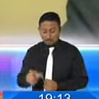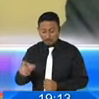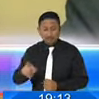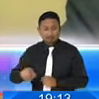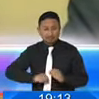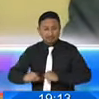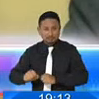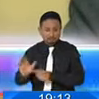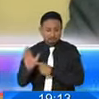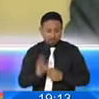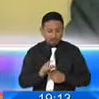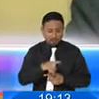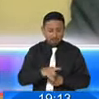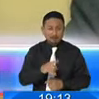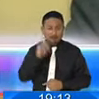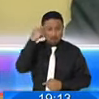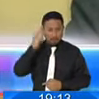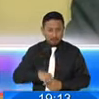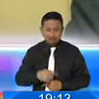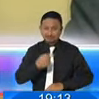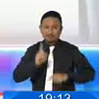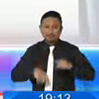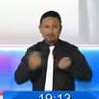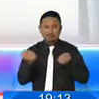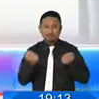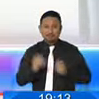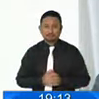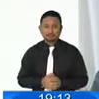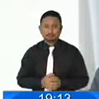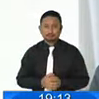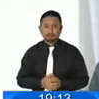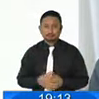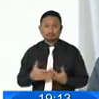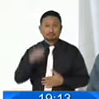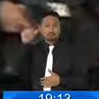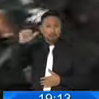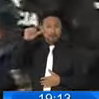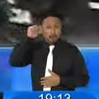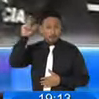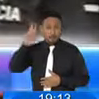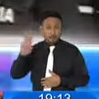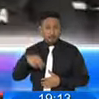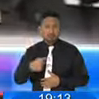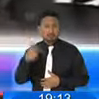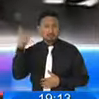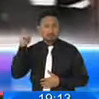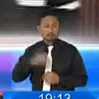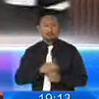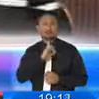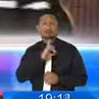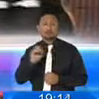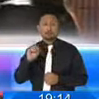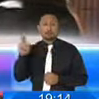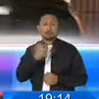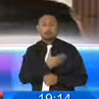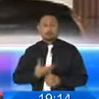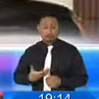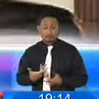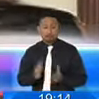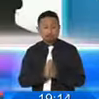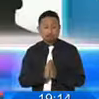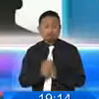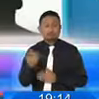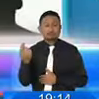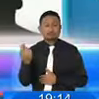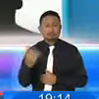acciones afectan a la gobernabilidad del Ecuador y ante el audio difundido este viernes en el que se escucha el tío del vicepresidente solicitar